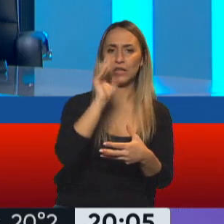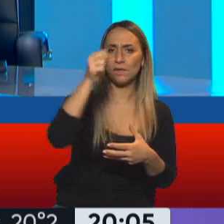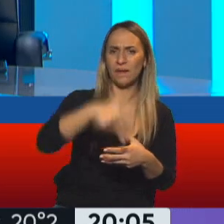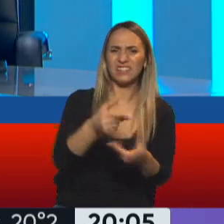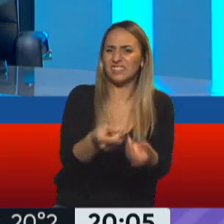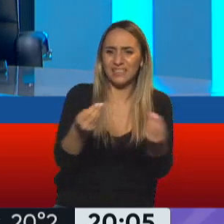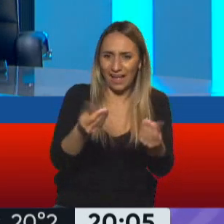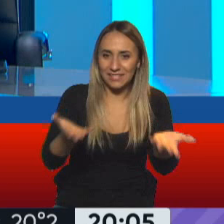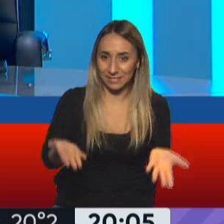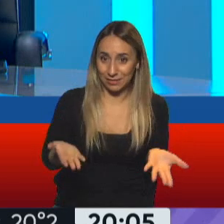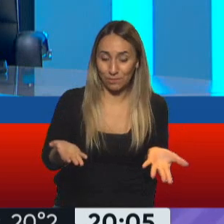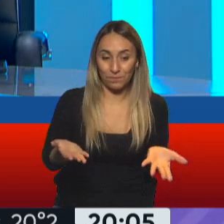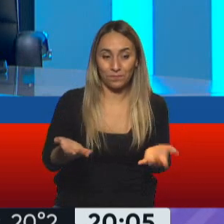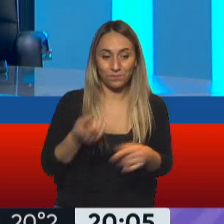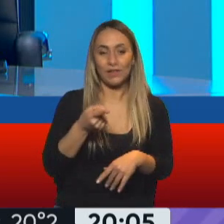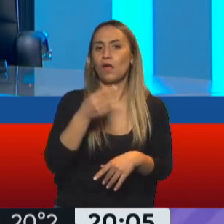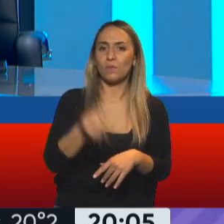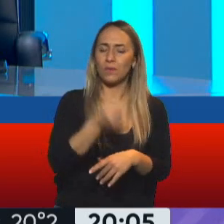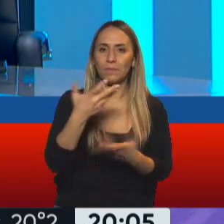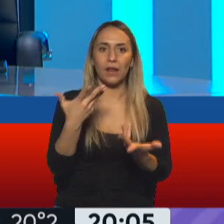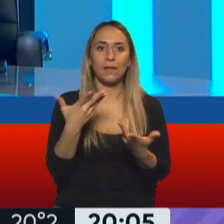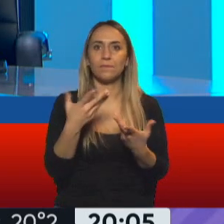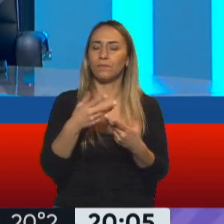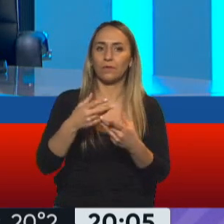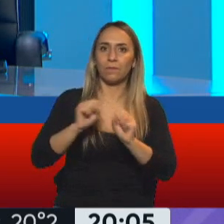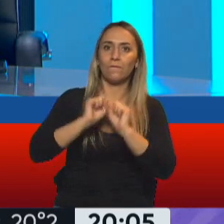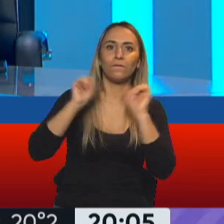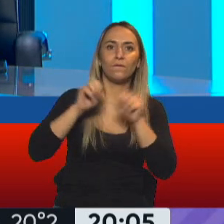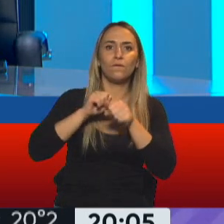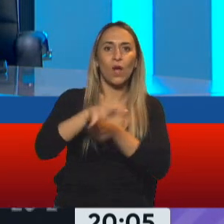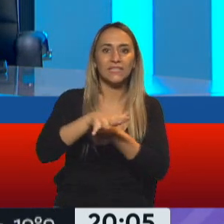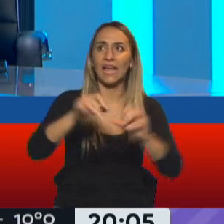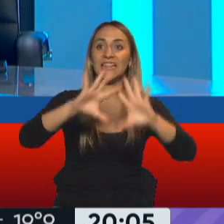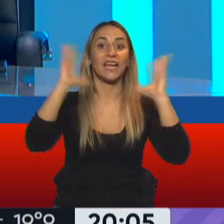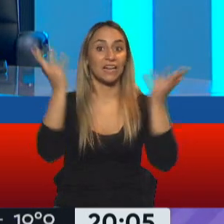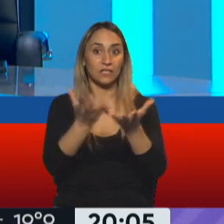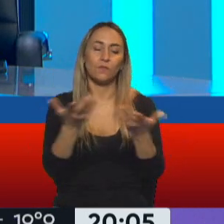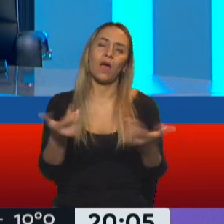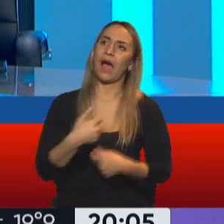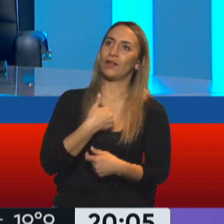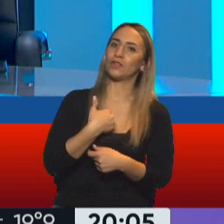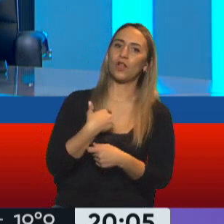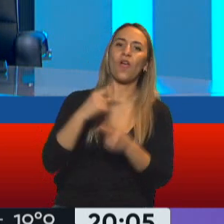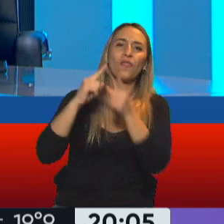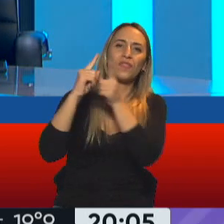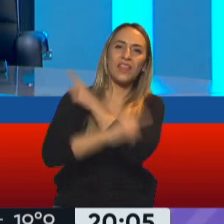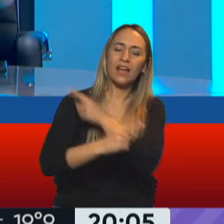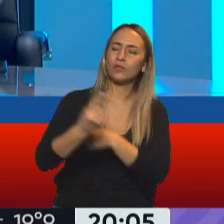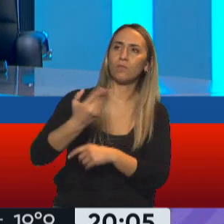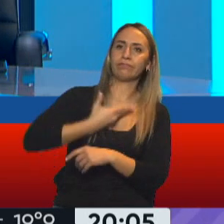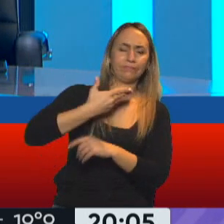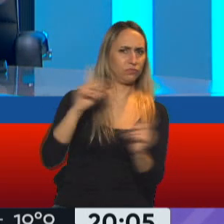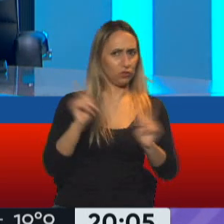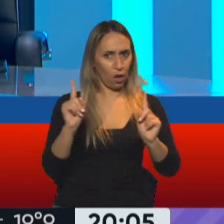no diría grave, pero importante, digamos, en el impacto internacional que pueda llegar a tener? Por supuesto, no nos golpea a nosotros directamente, pero sí